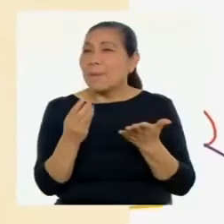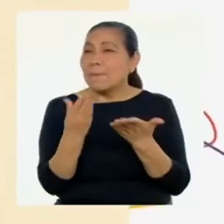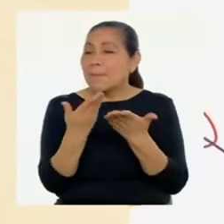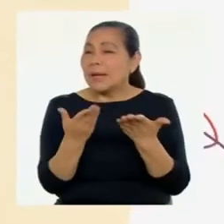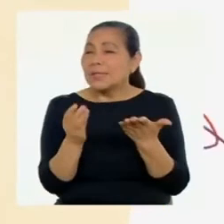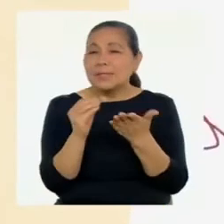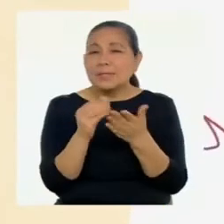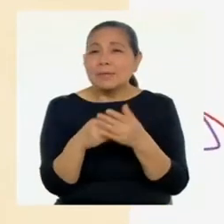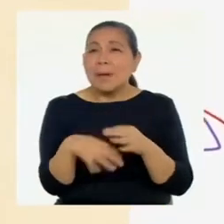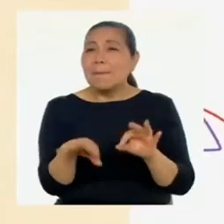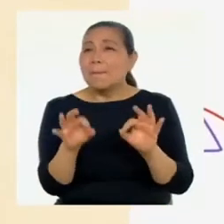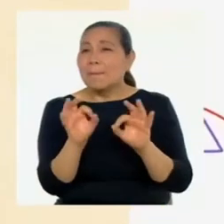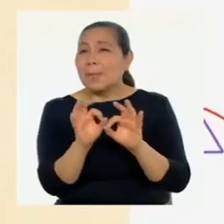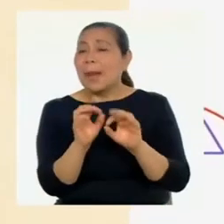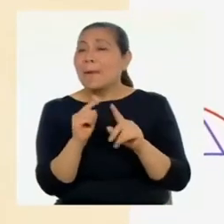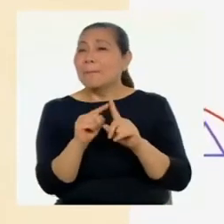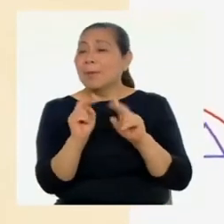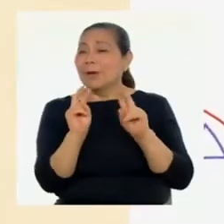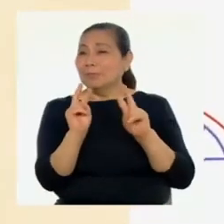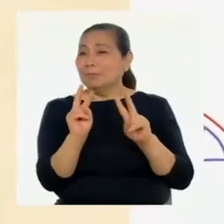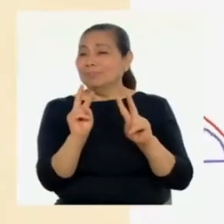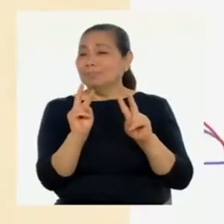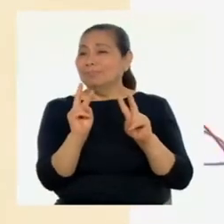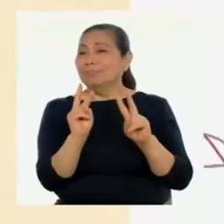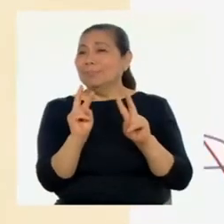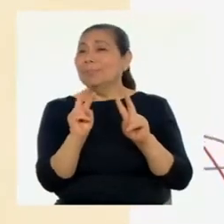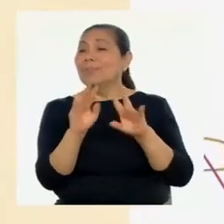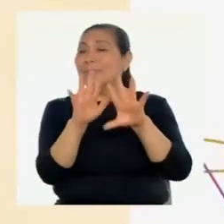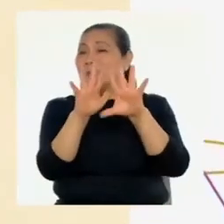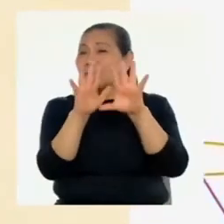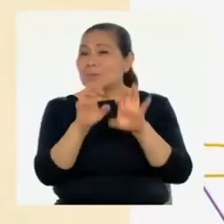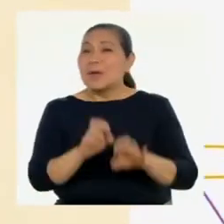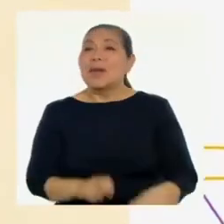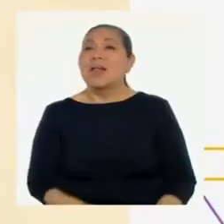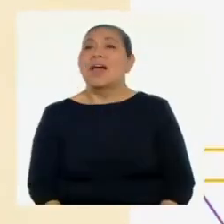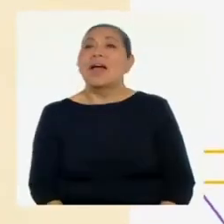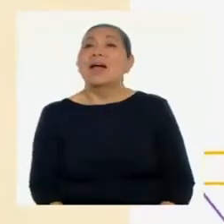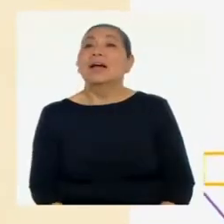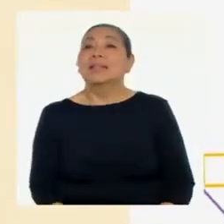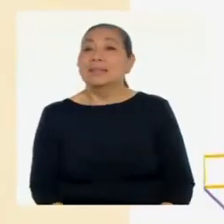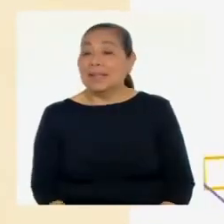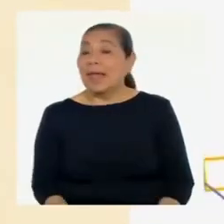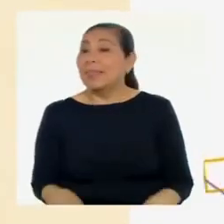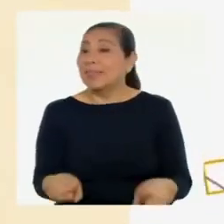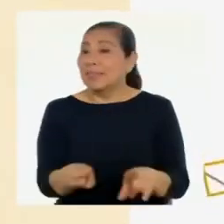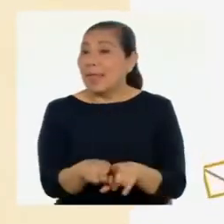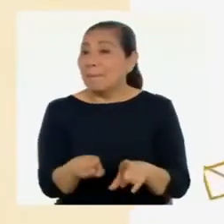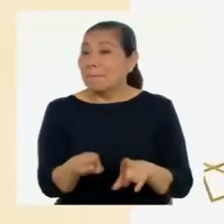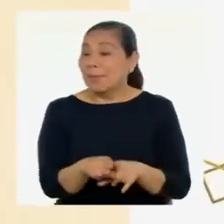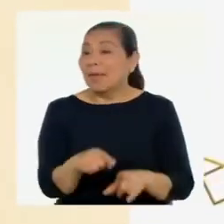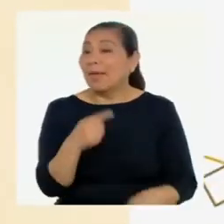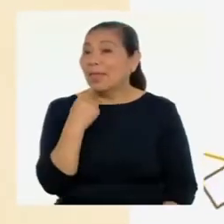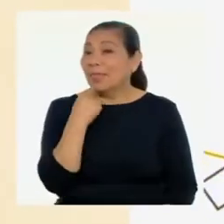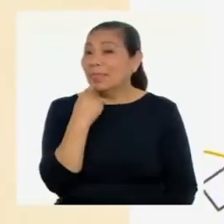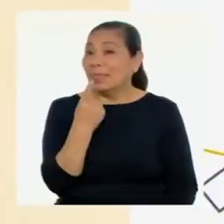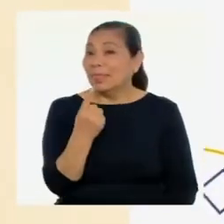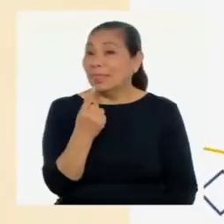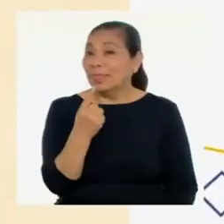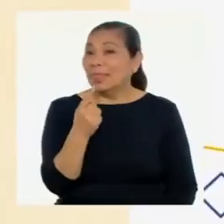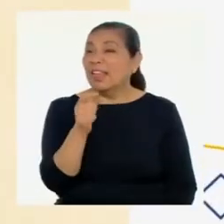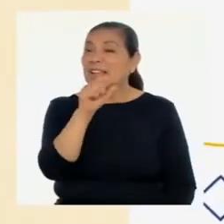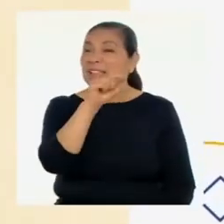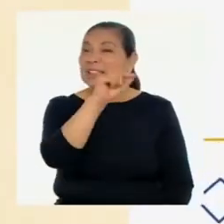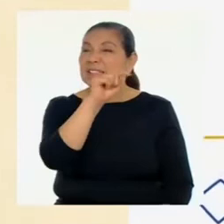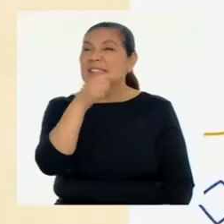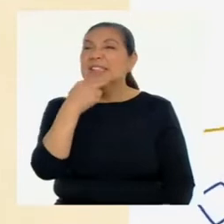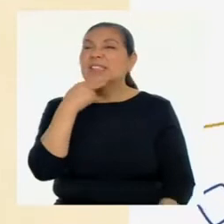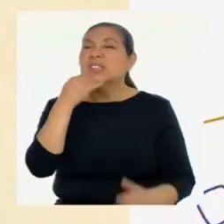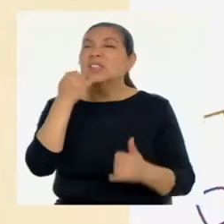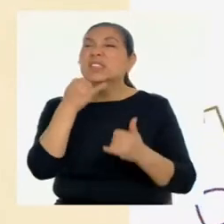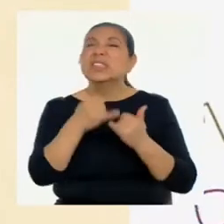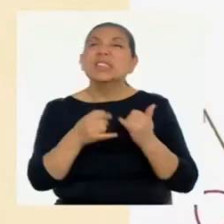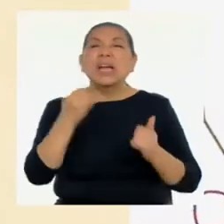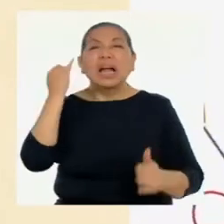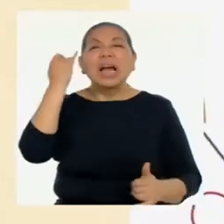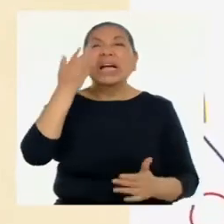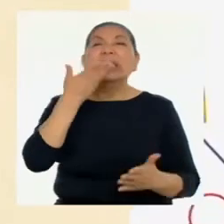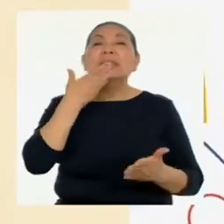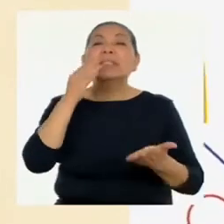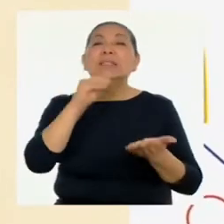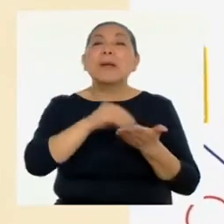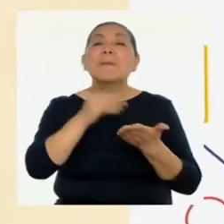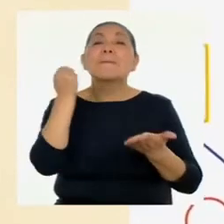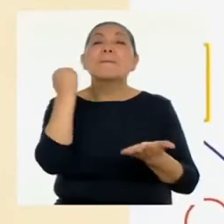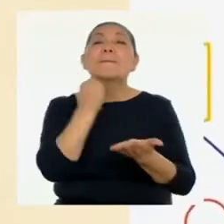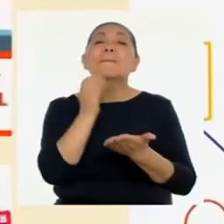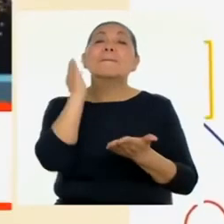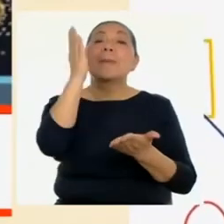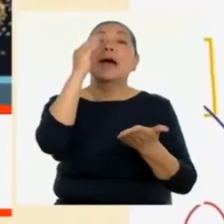los elementos paratextuales que vimos en el criterio de evaluación. También se menciona al autor del afiche al final.